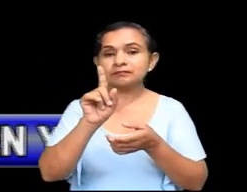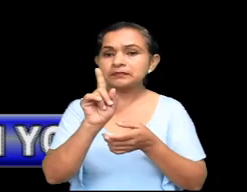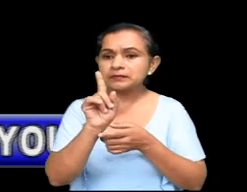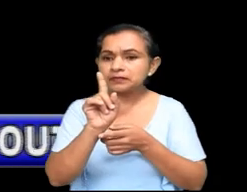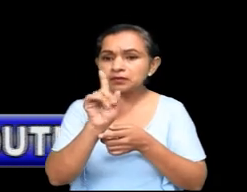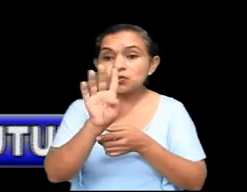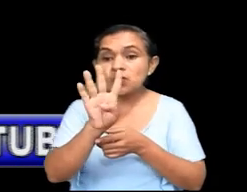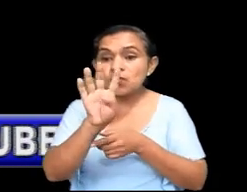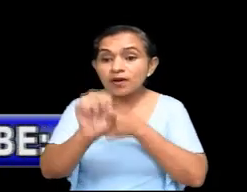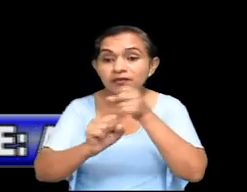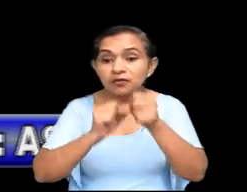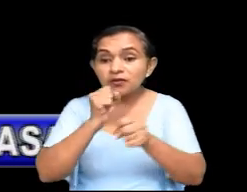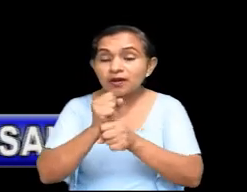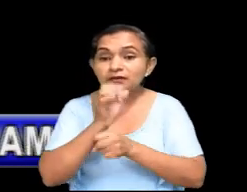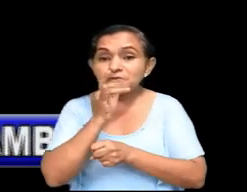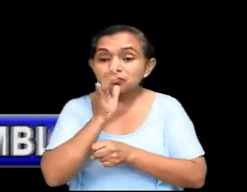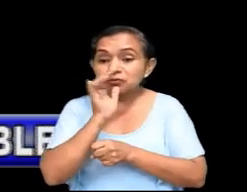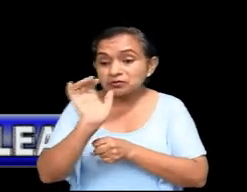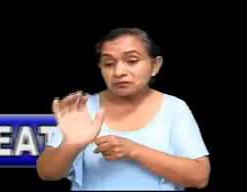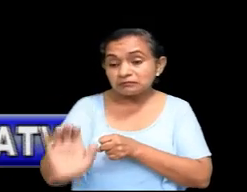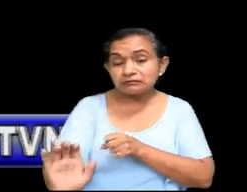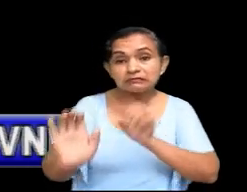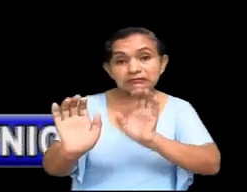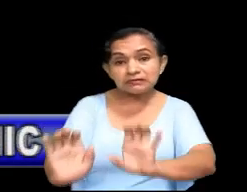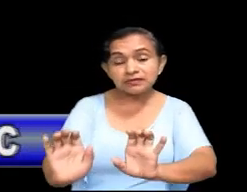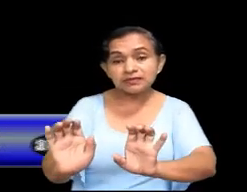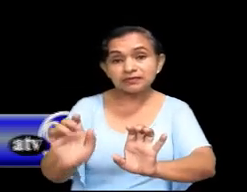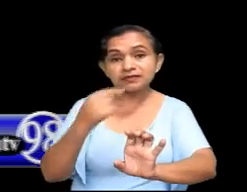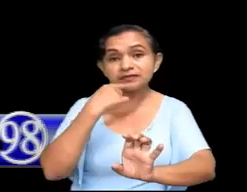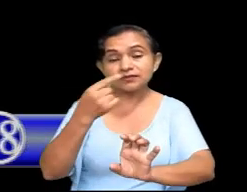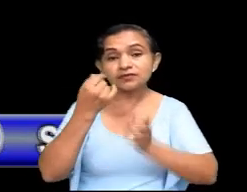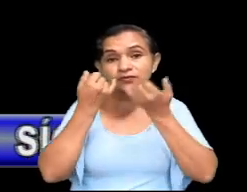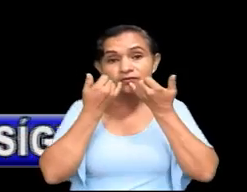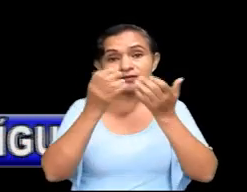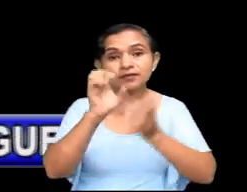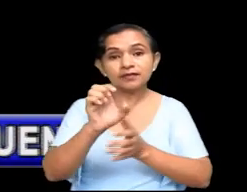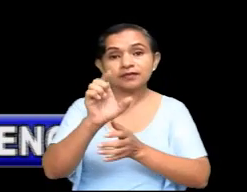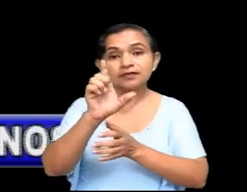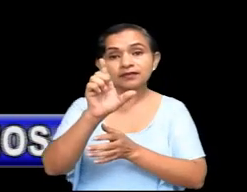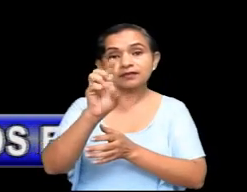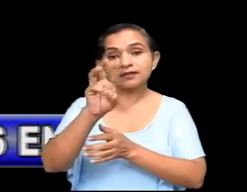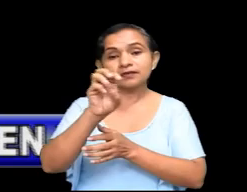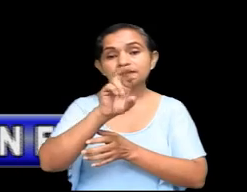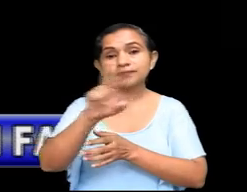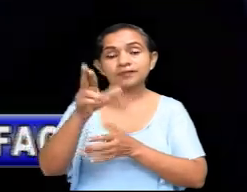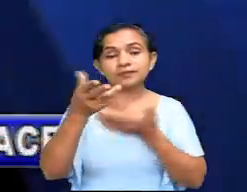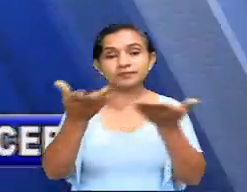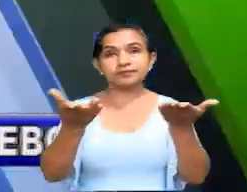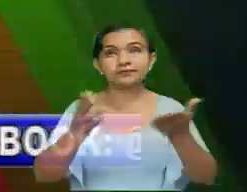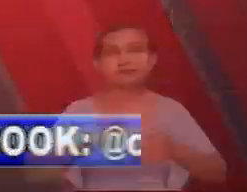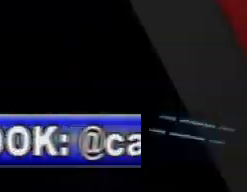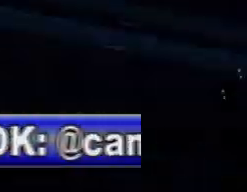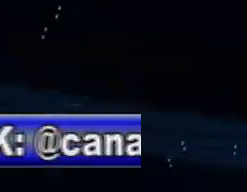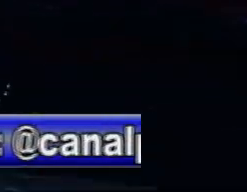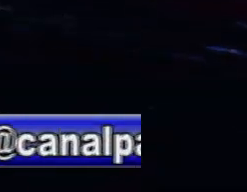apenas 4 años de edad. Para el canal parlamentario les informó Elmer Marcia.